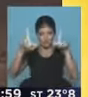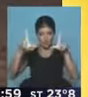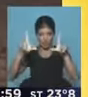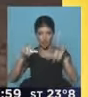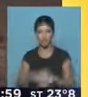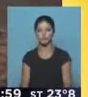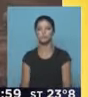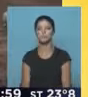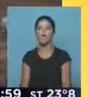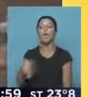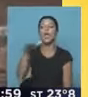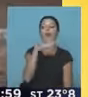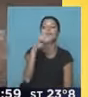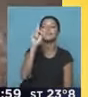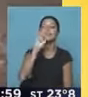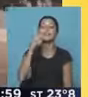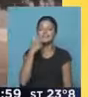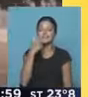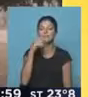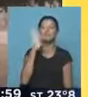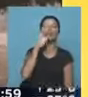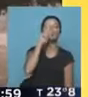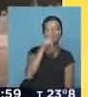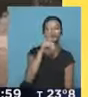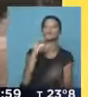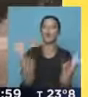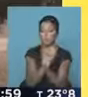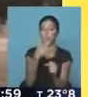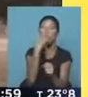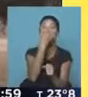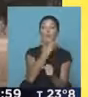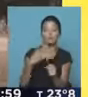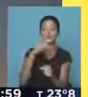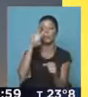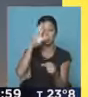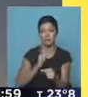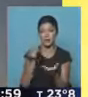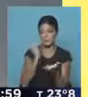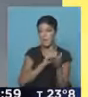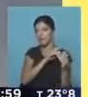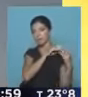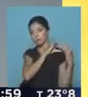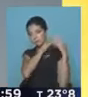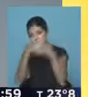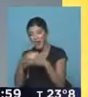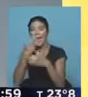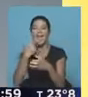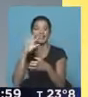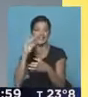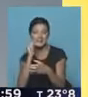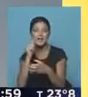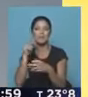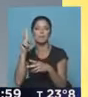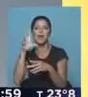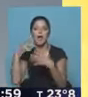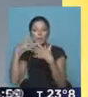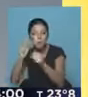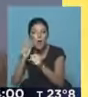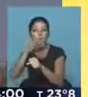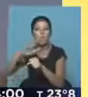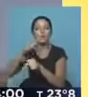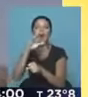Estado Islámico. Estados Unidos aprobó el envío de 400 militares más a Siria para apoyar la ofensiva en Raqqa, feudo del grupo Estado